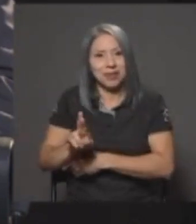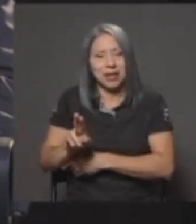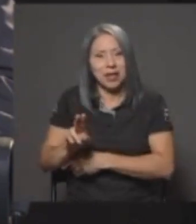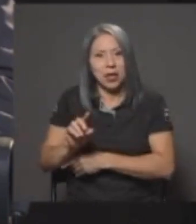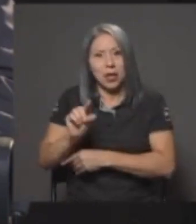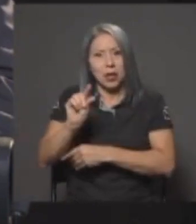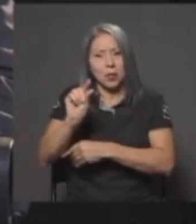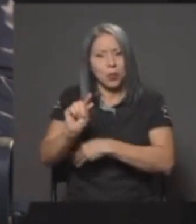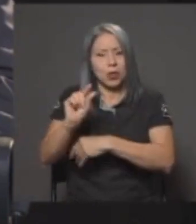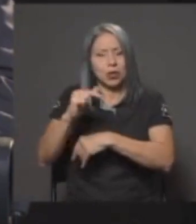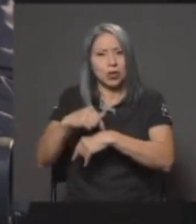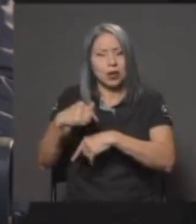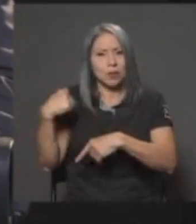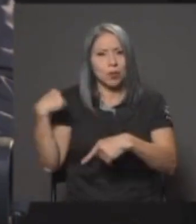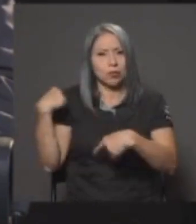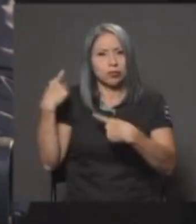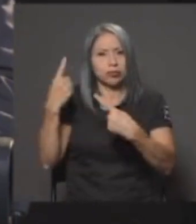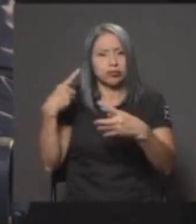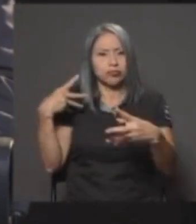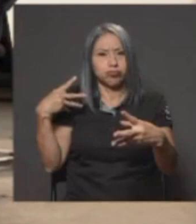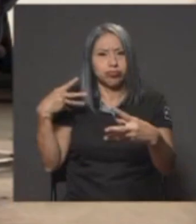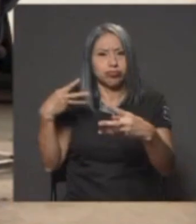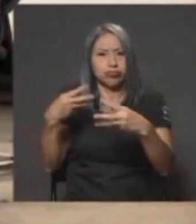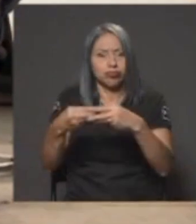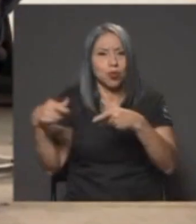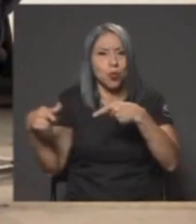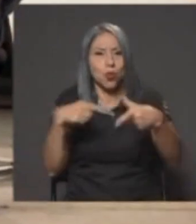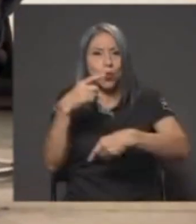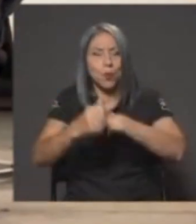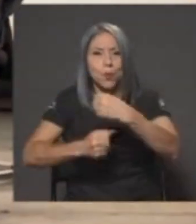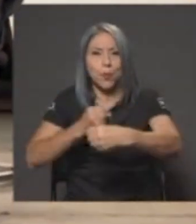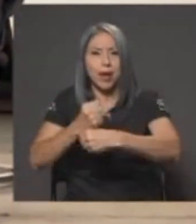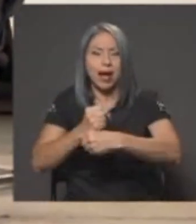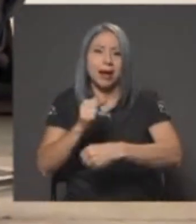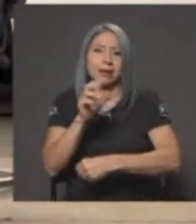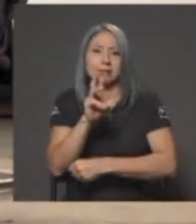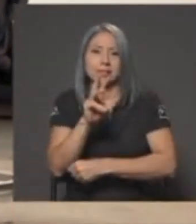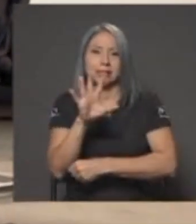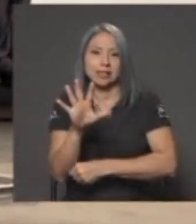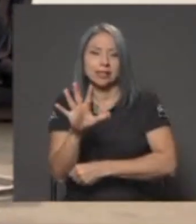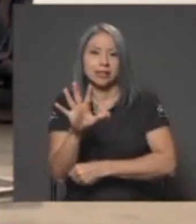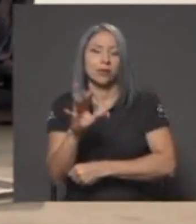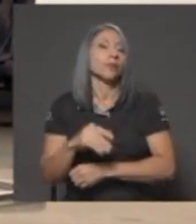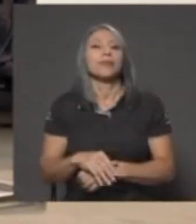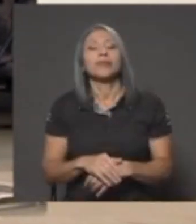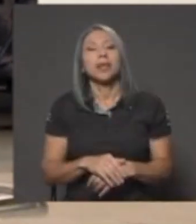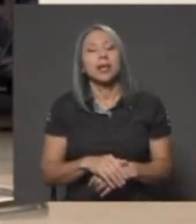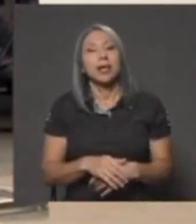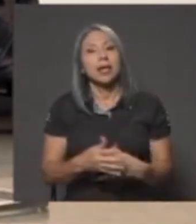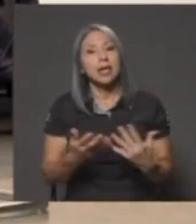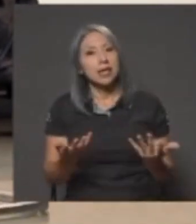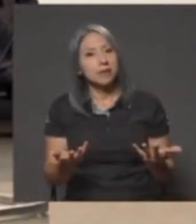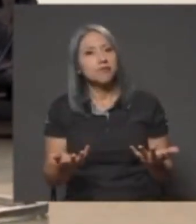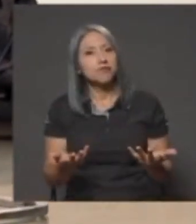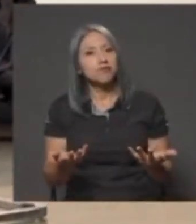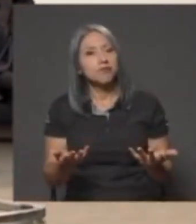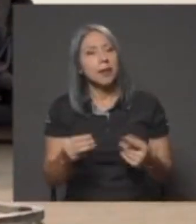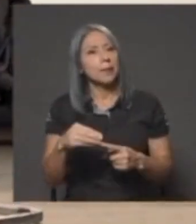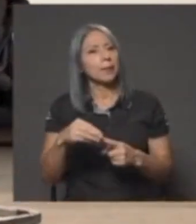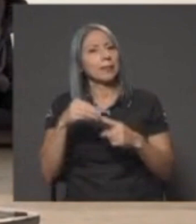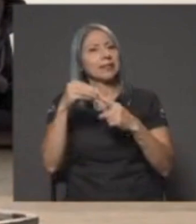cumplir 65 años y hemos estado, digamos, el